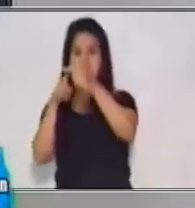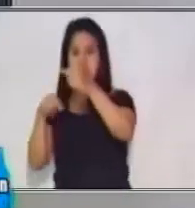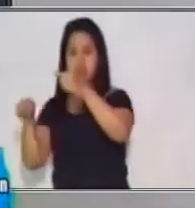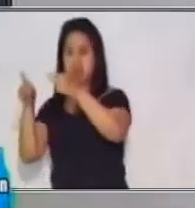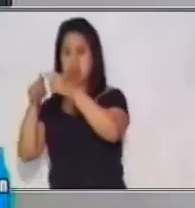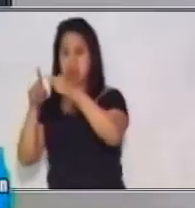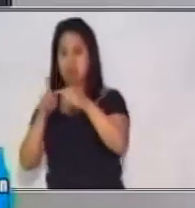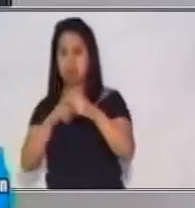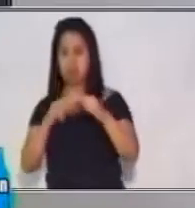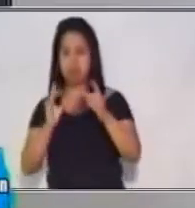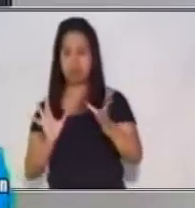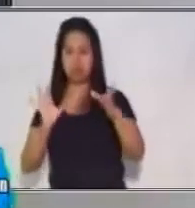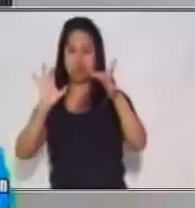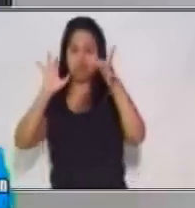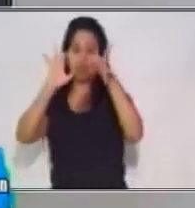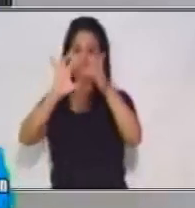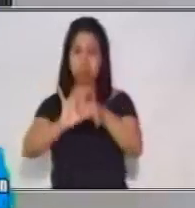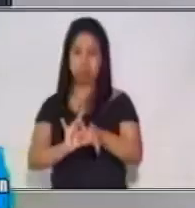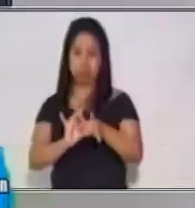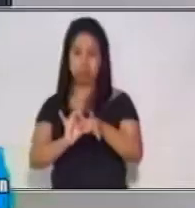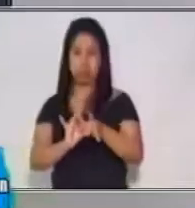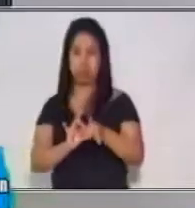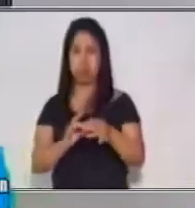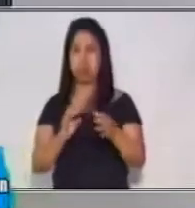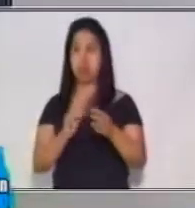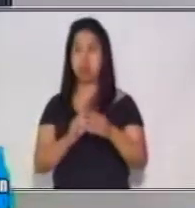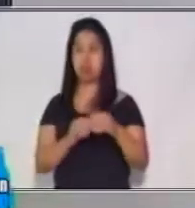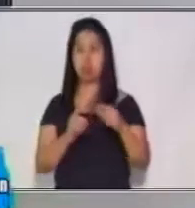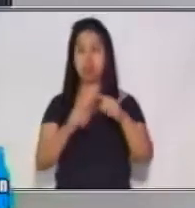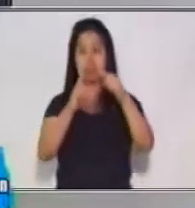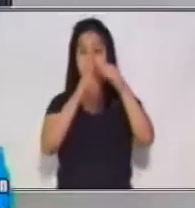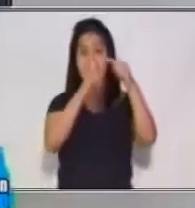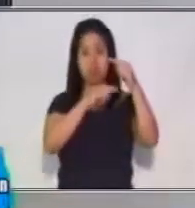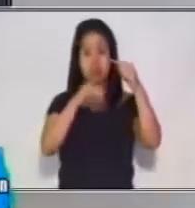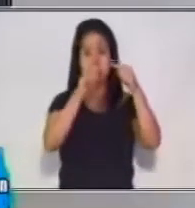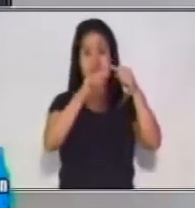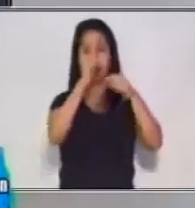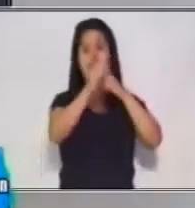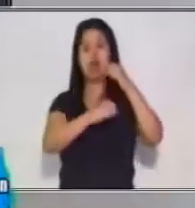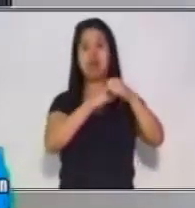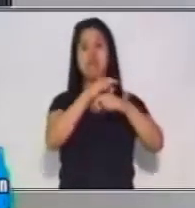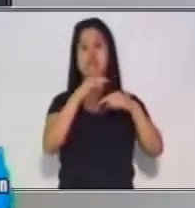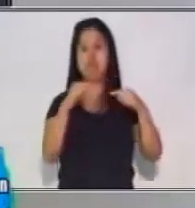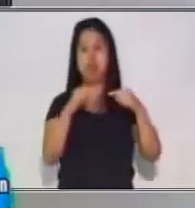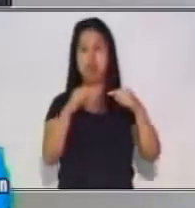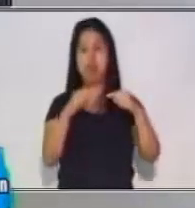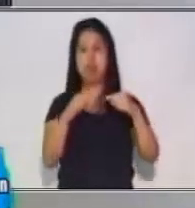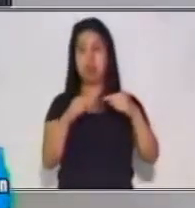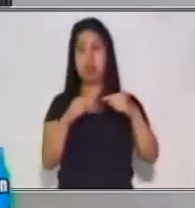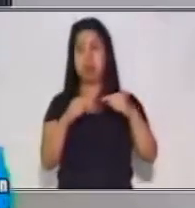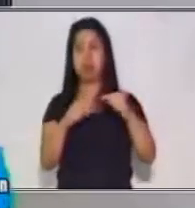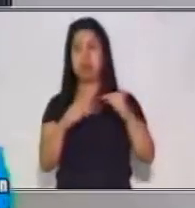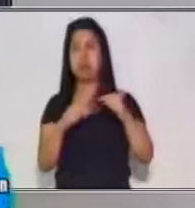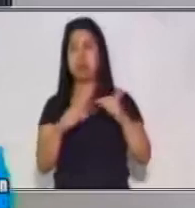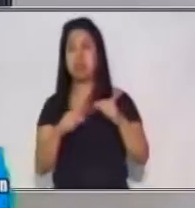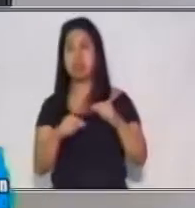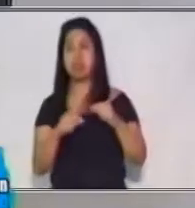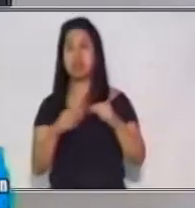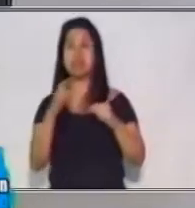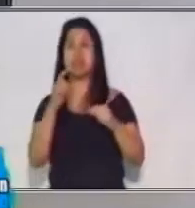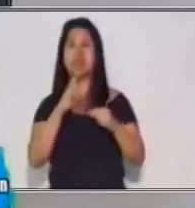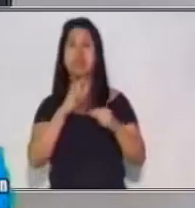enlazados. Tenemos el diagrama F, que representa las personas de